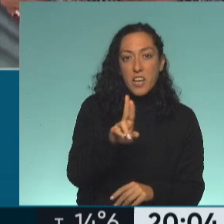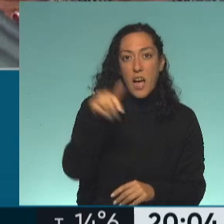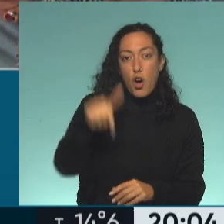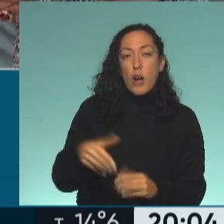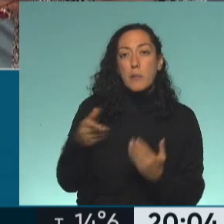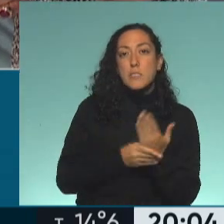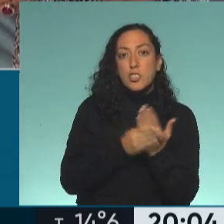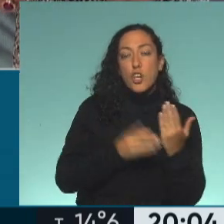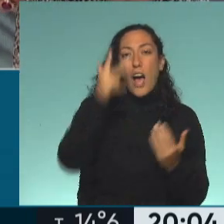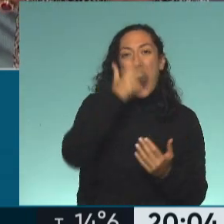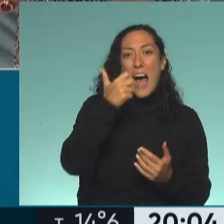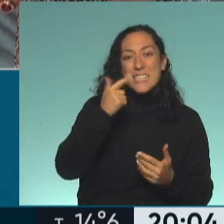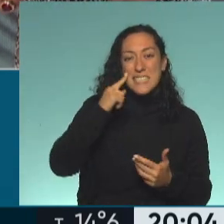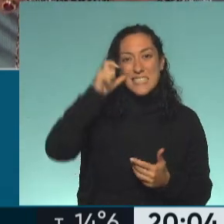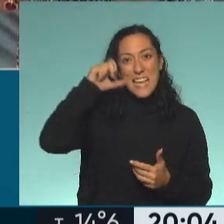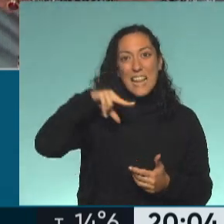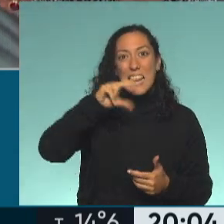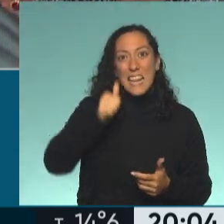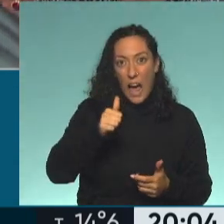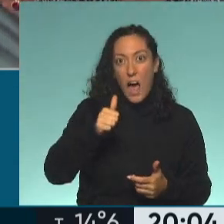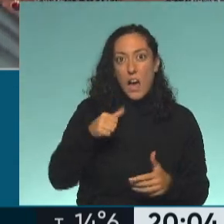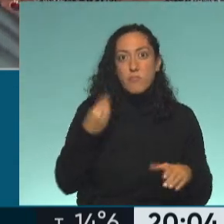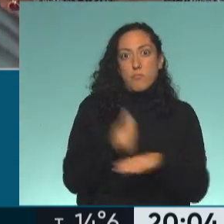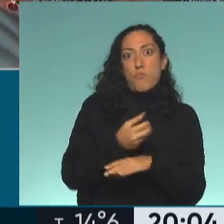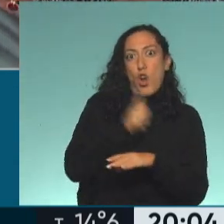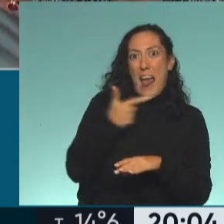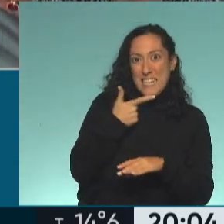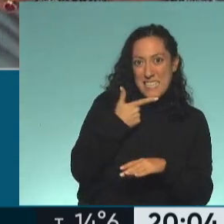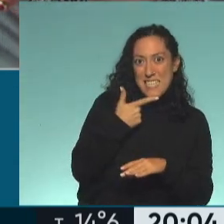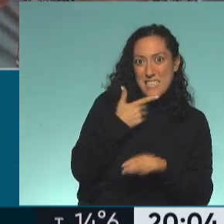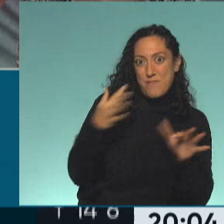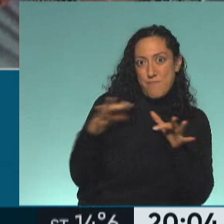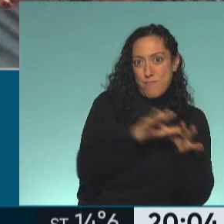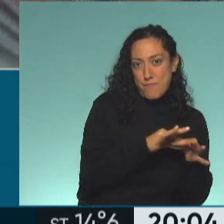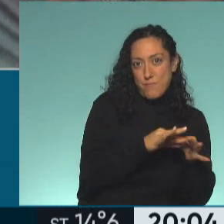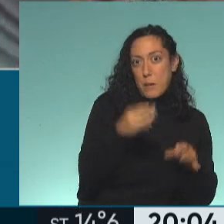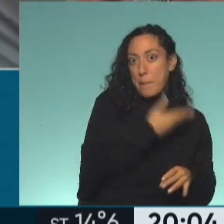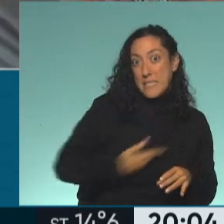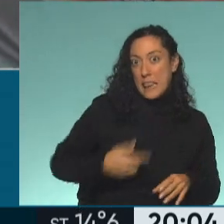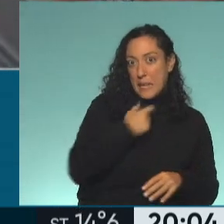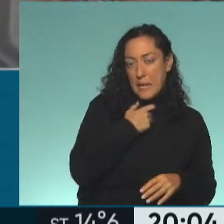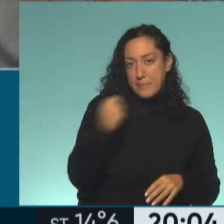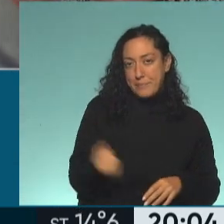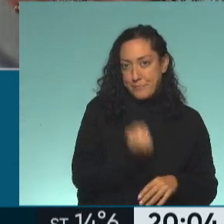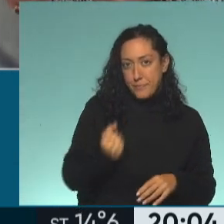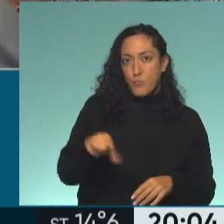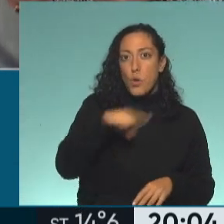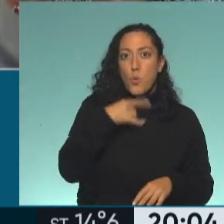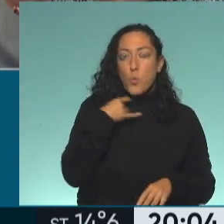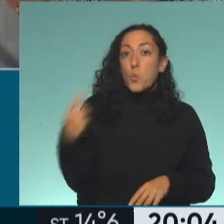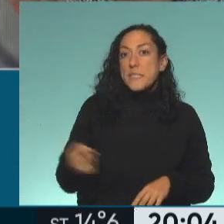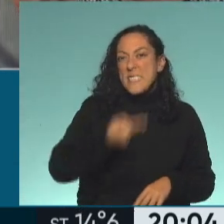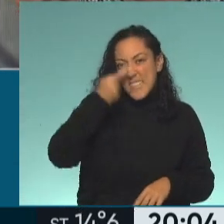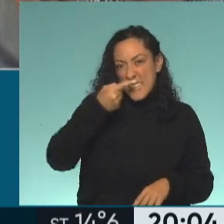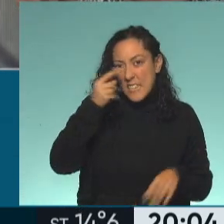de Hacienda y es, por supuesto, el candidato de Gerardo Morales, que tiene aspiraciones presidenciales. En Jujuy es muy interesante,